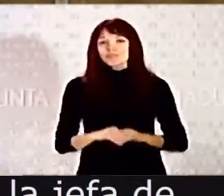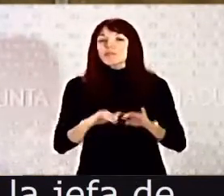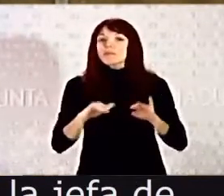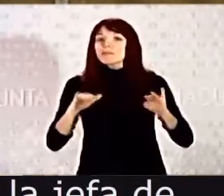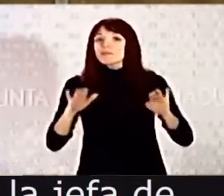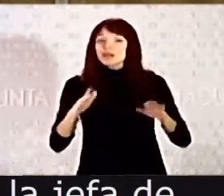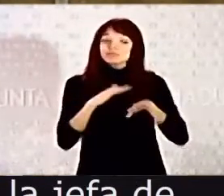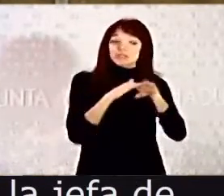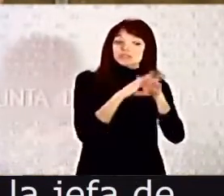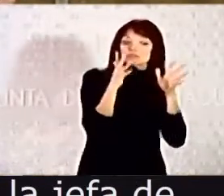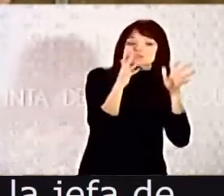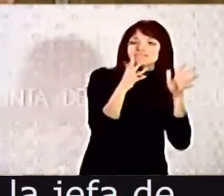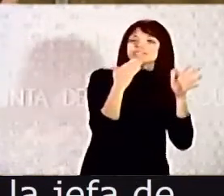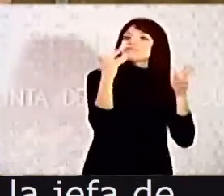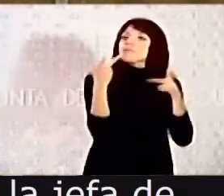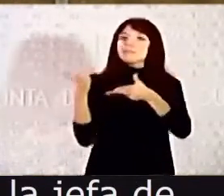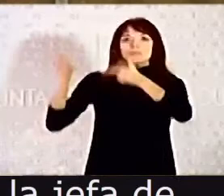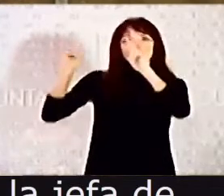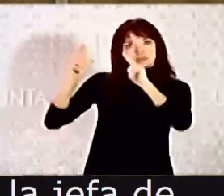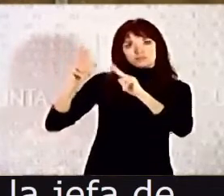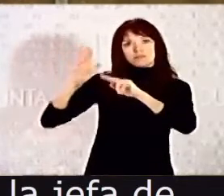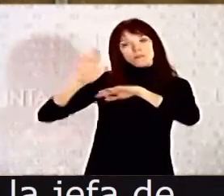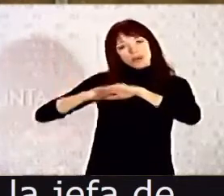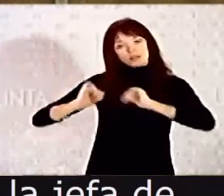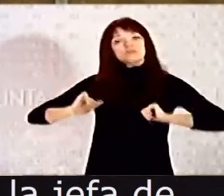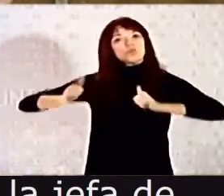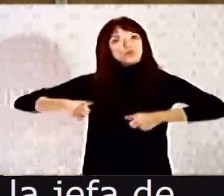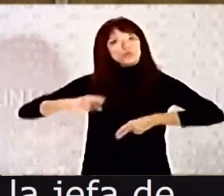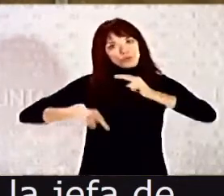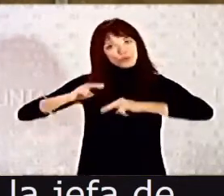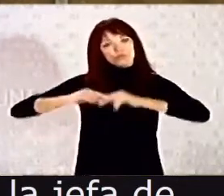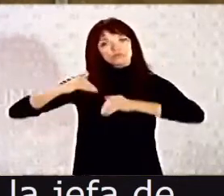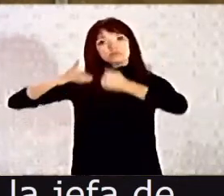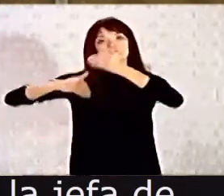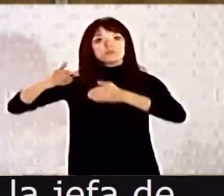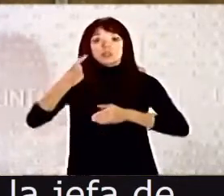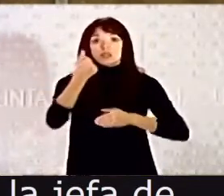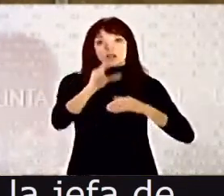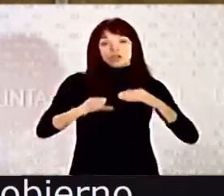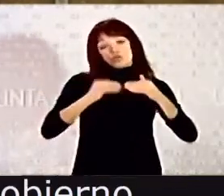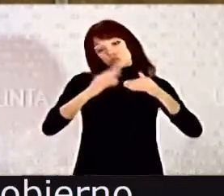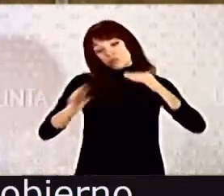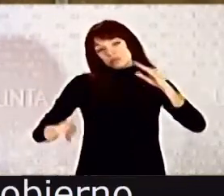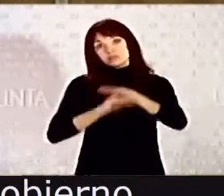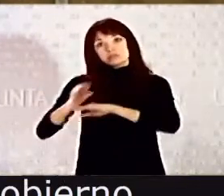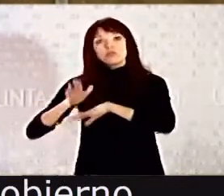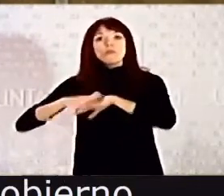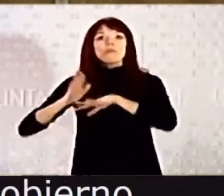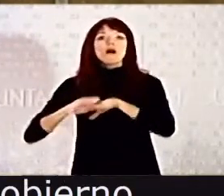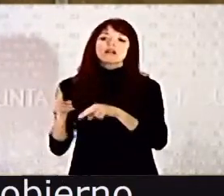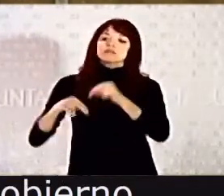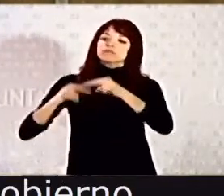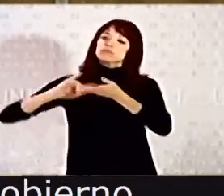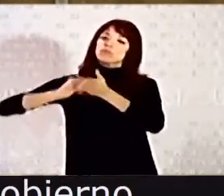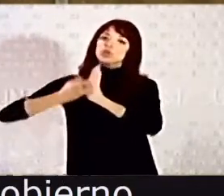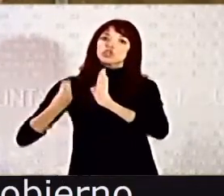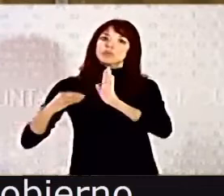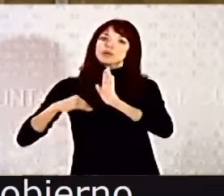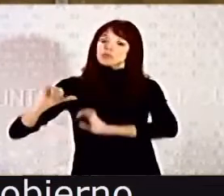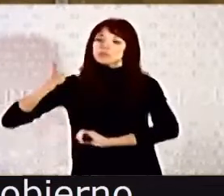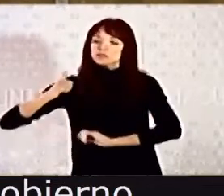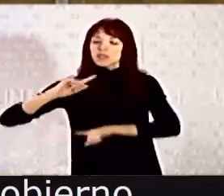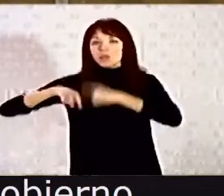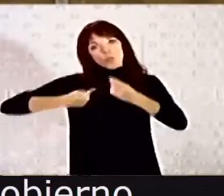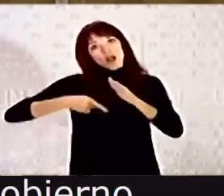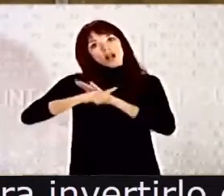autorizamos en el Consejo de Gobierno es la licitación de la obra, que podamos utilizar ese dinero para invertirlo en ese proyecto. Y ahora empezará